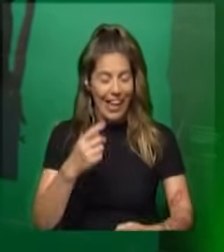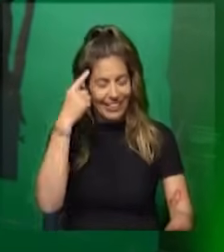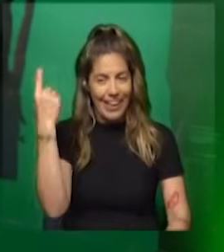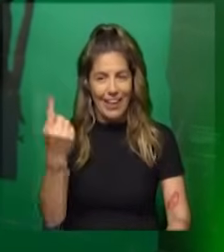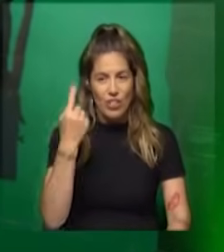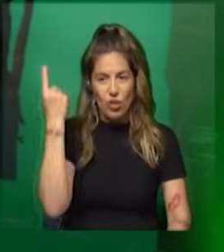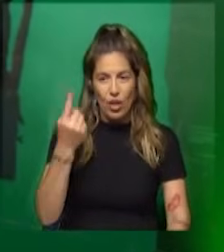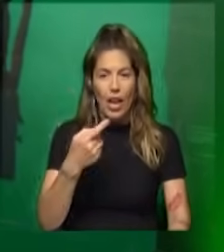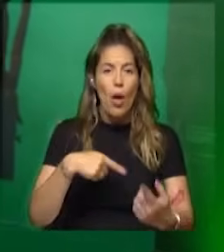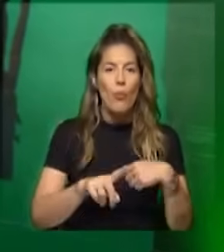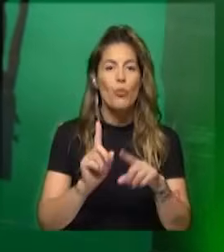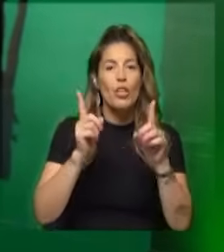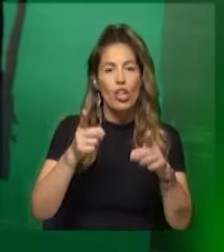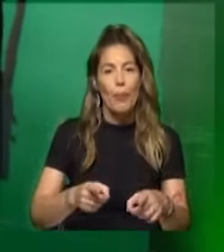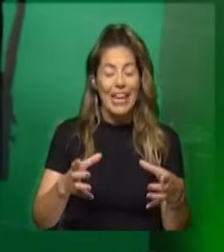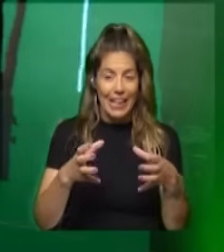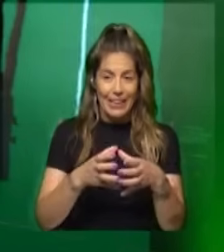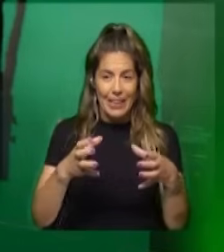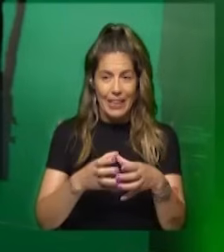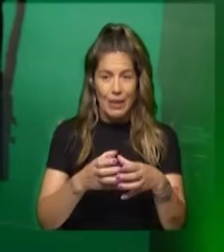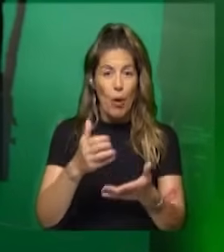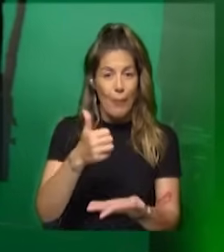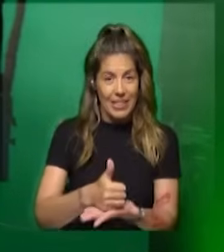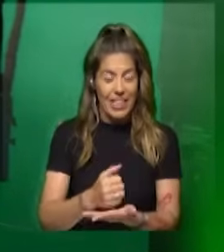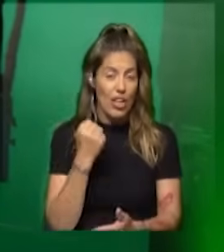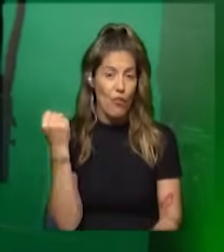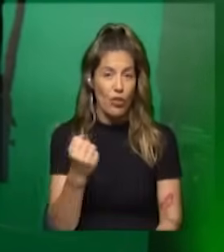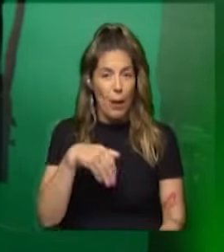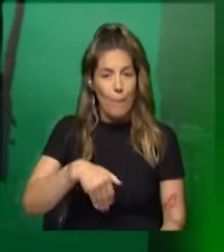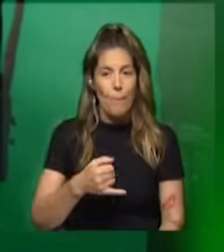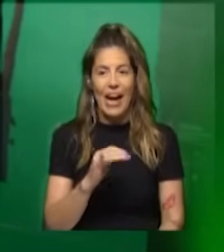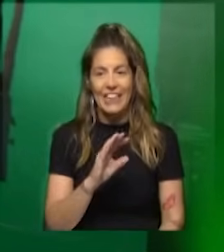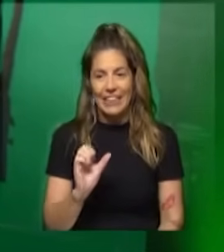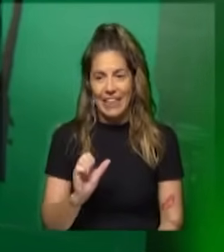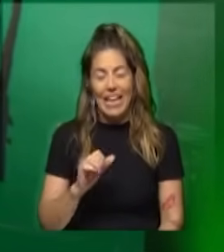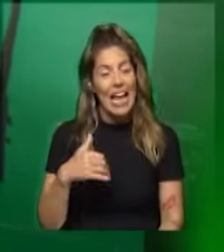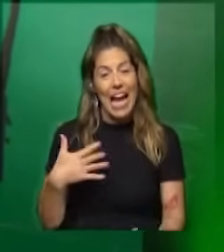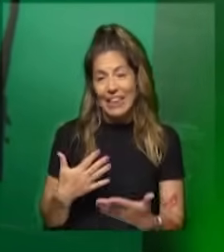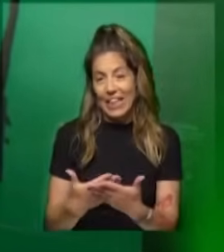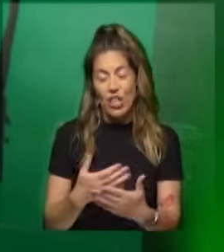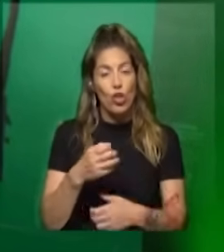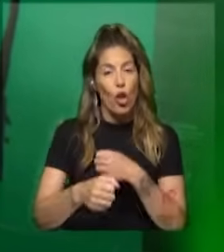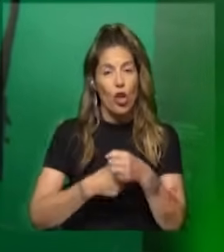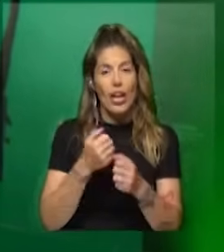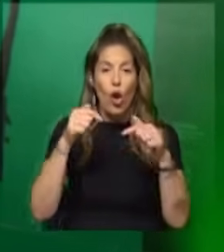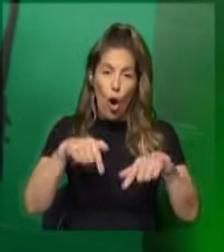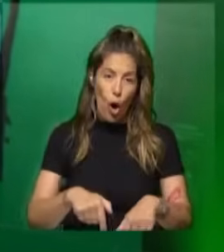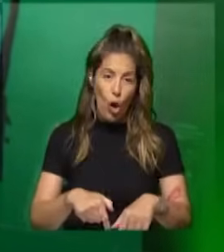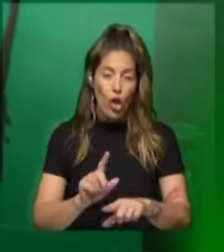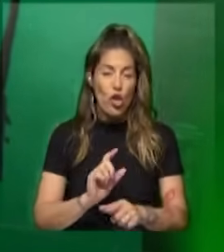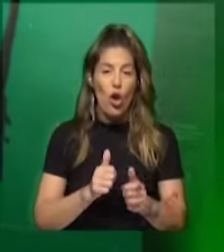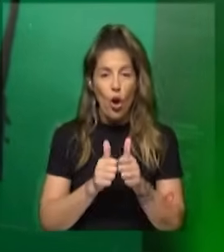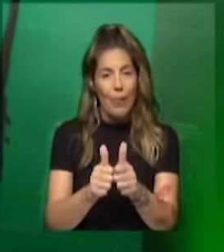internacional. Por supuesto que también este equipo tiene la presencia fundamental de Maite Sarasola y la ha tenido durante todo el año, que hoy no nos va a